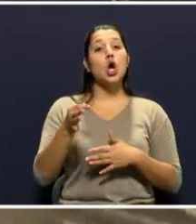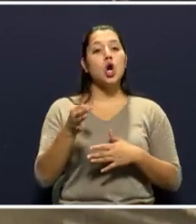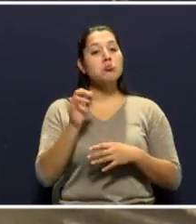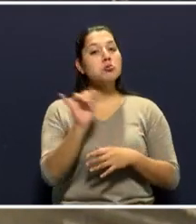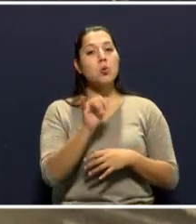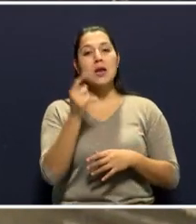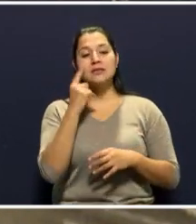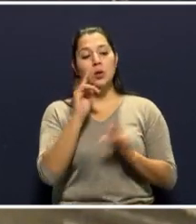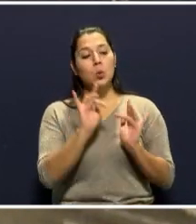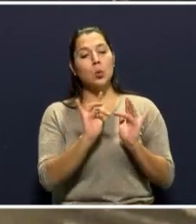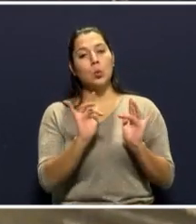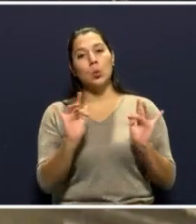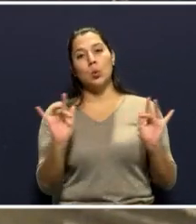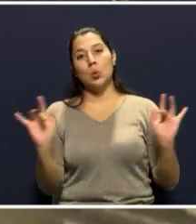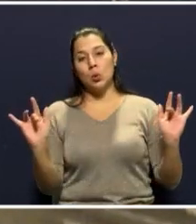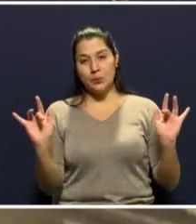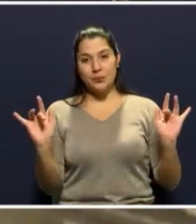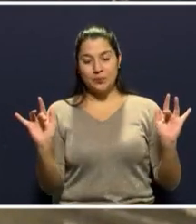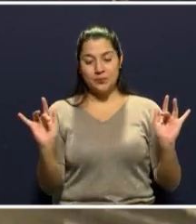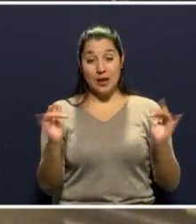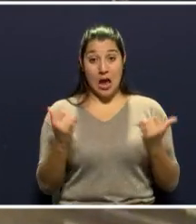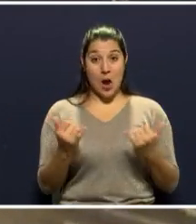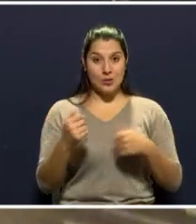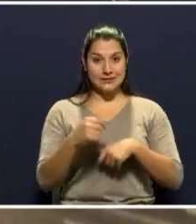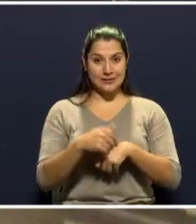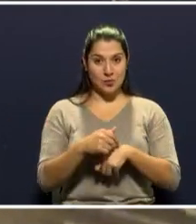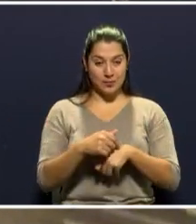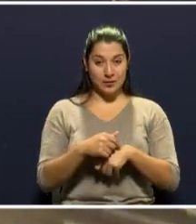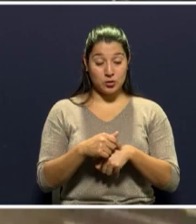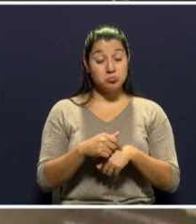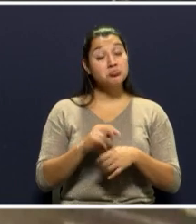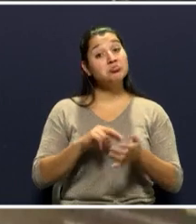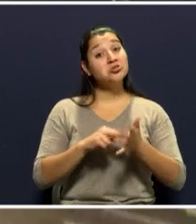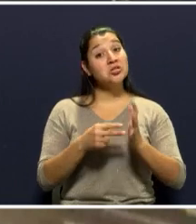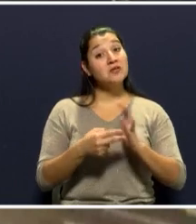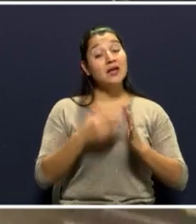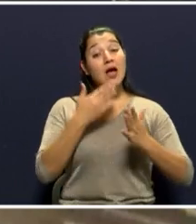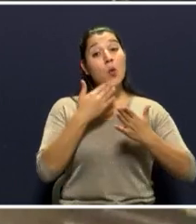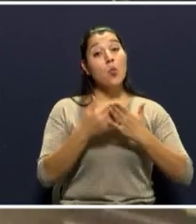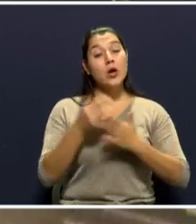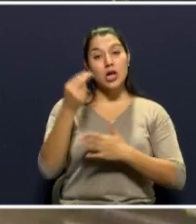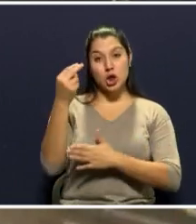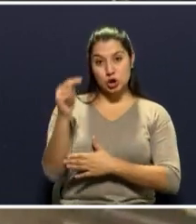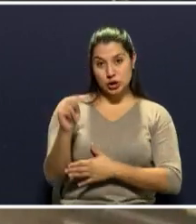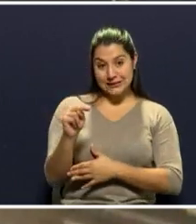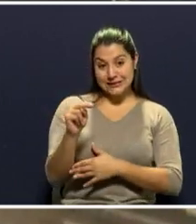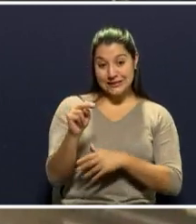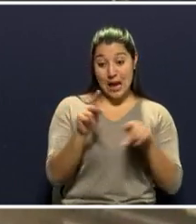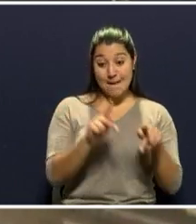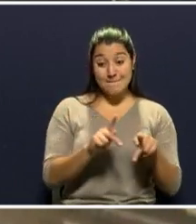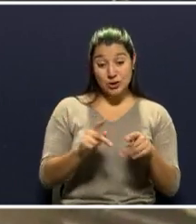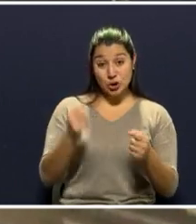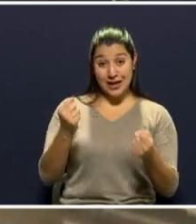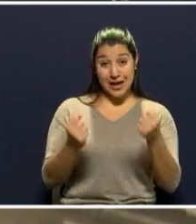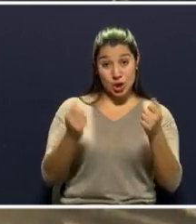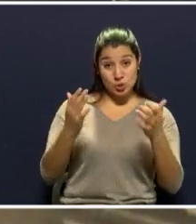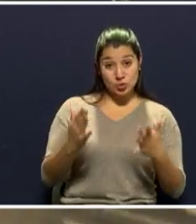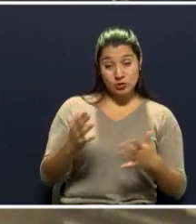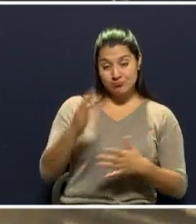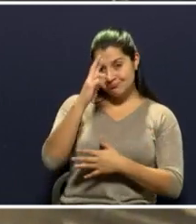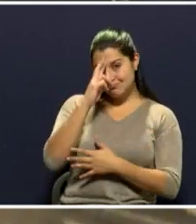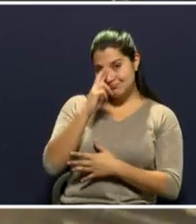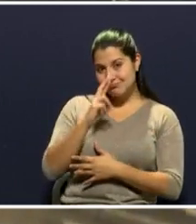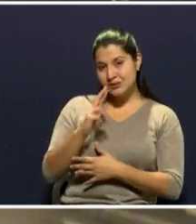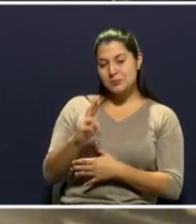completamente despejada en este momento. Así que son buenas noticias, los conductores están acatando